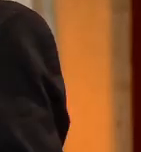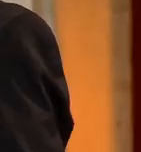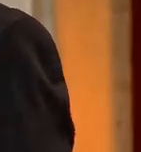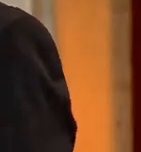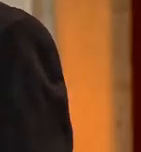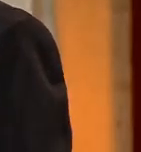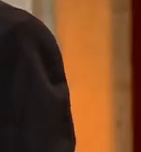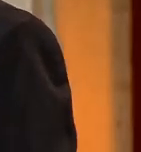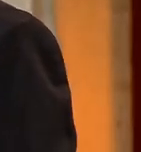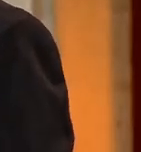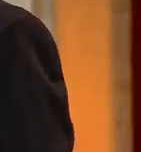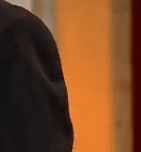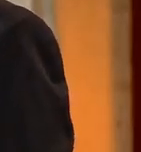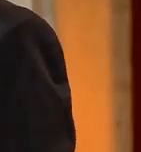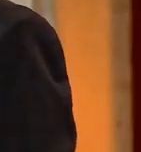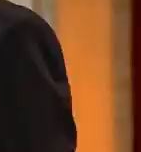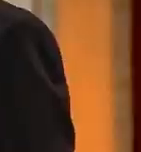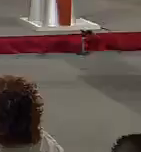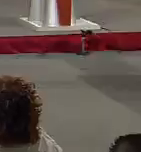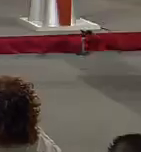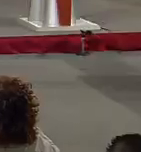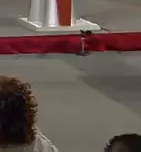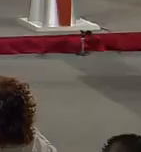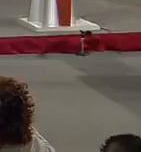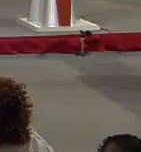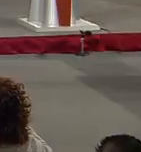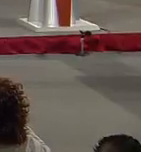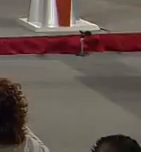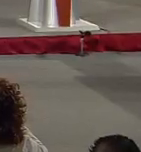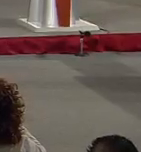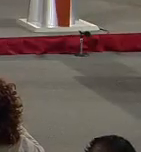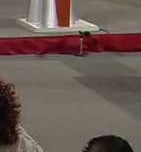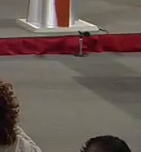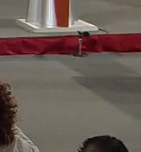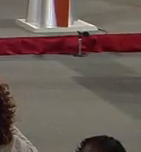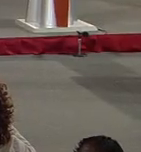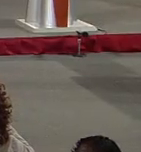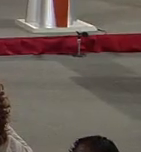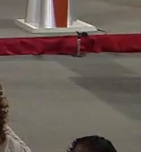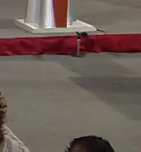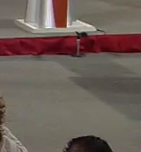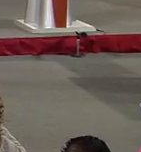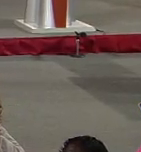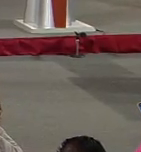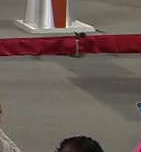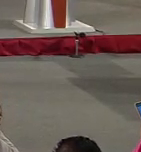oficialmente la Misa Cubana, que hemos tenido la suerte de presentar en muchísimos países.